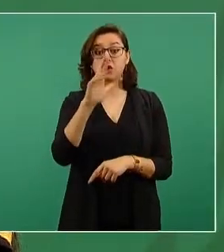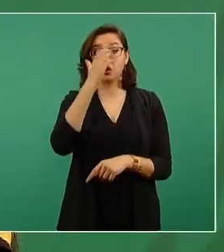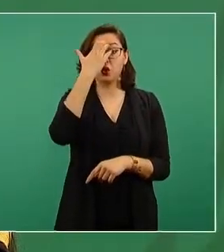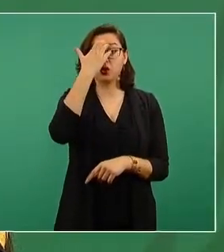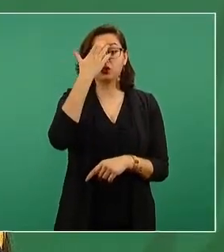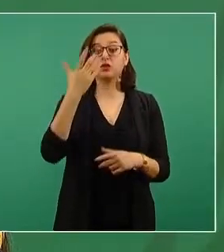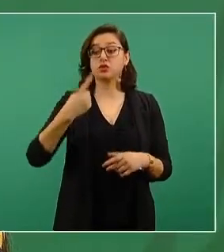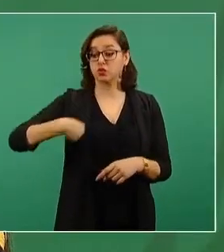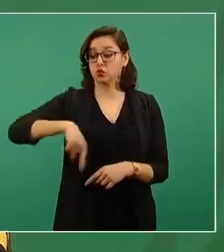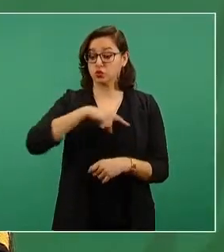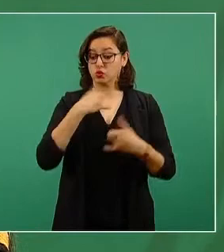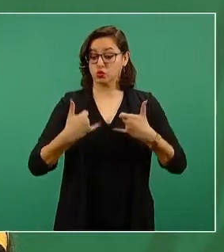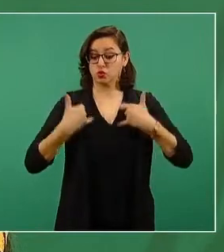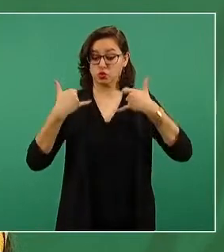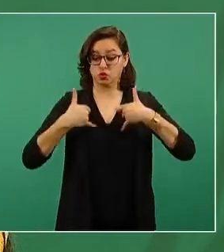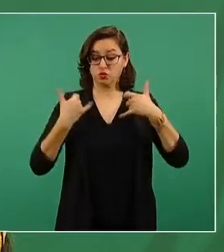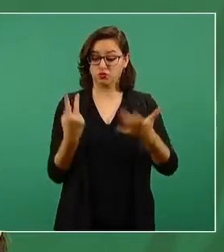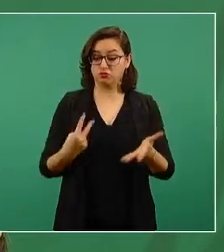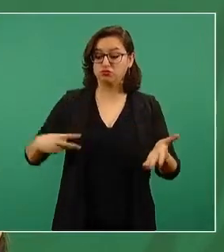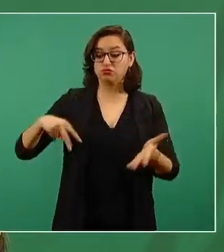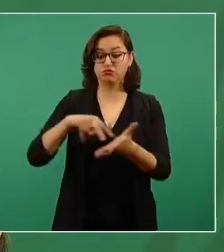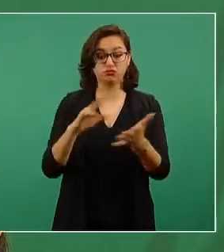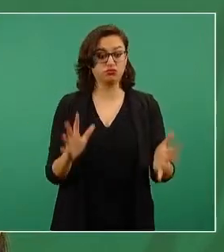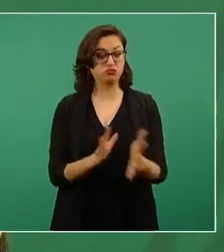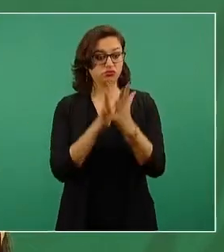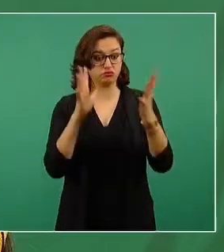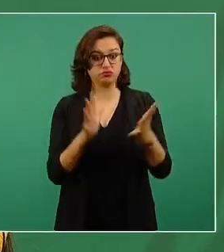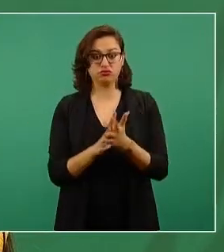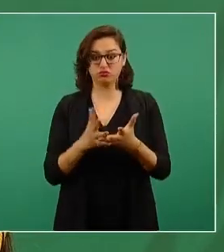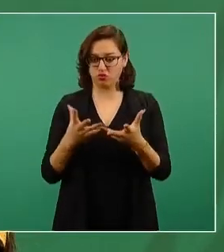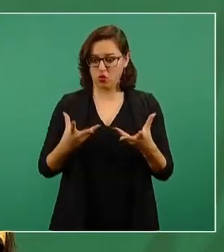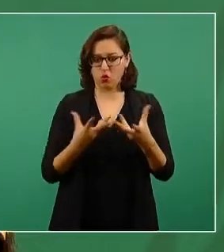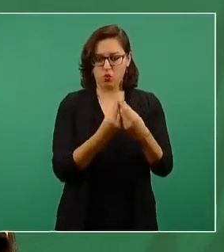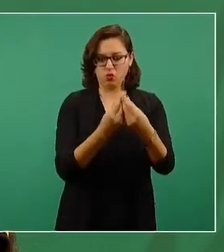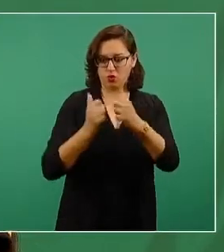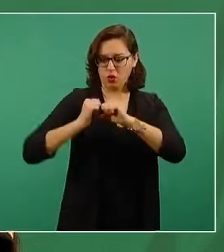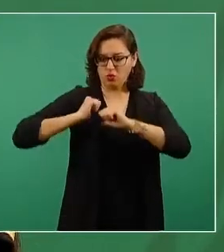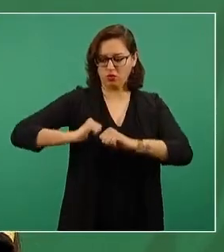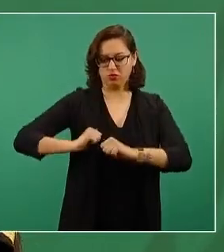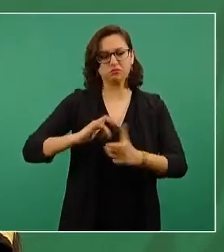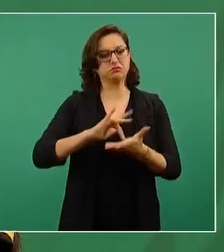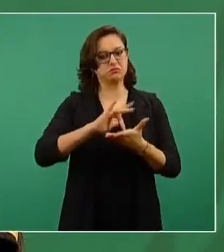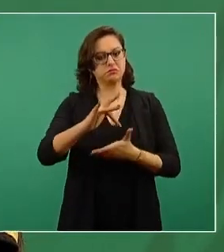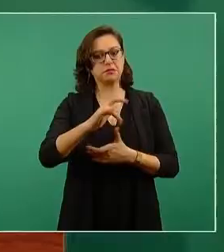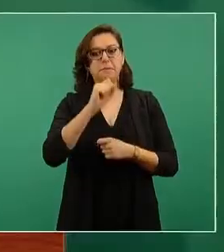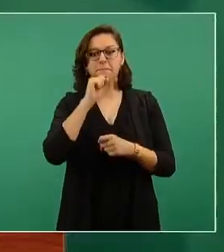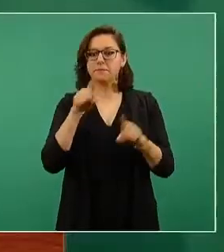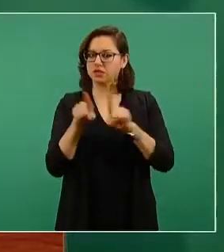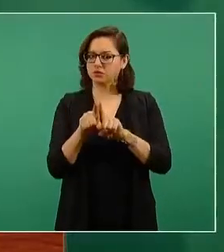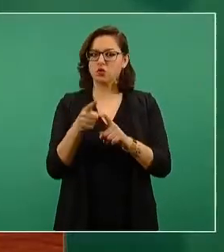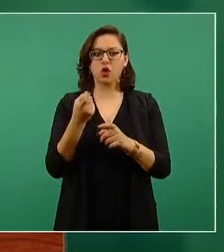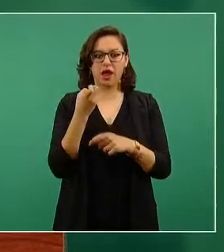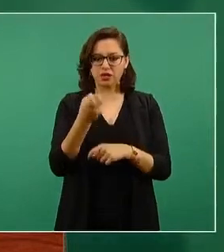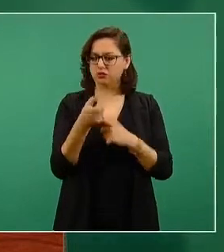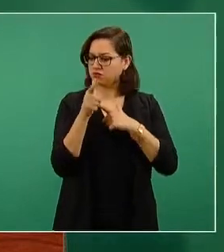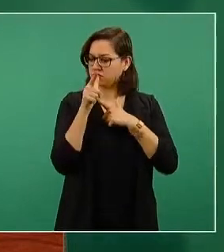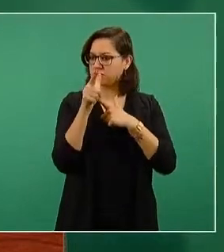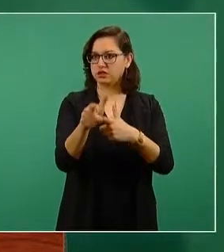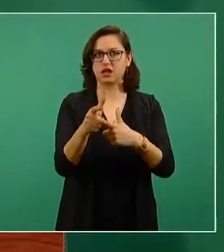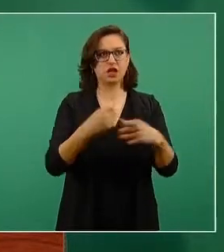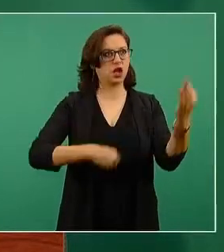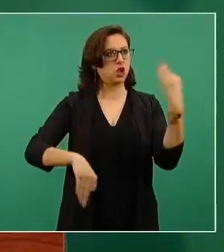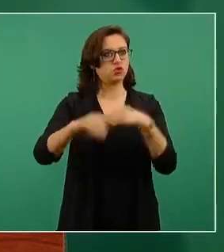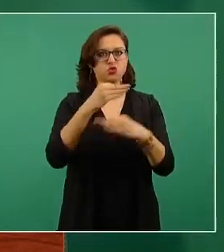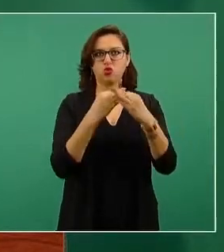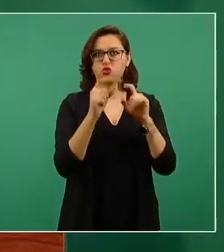juventudes estemos directamente en este espacio donde se están tomando las decisiones. Y hacer un llamado a que esta sea una buena práctica que se traduzca en todos